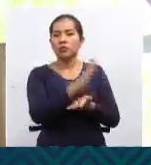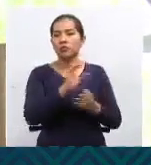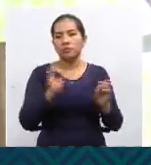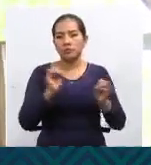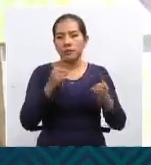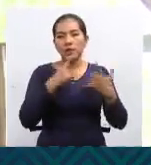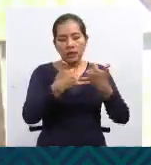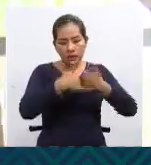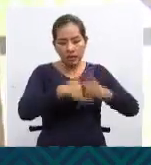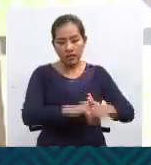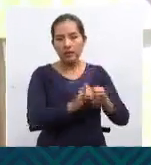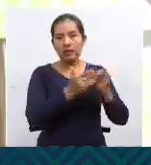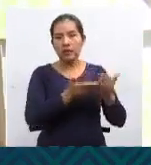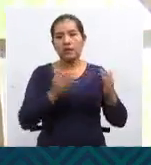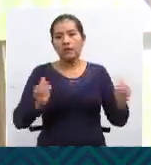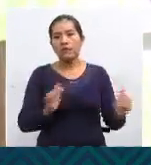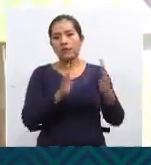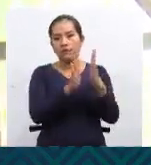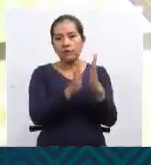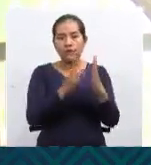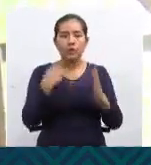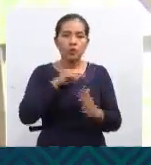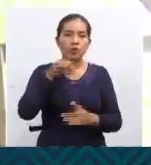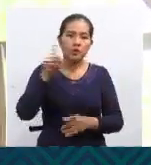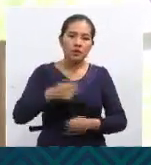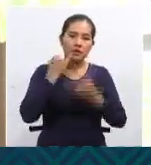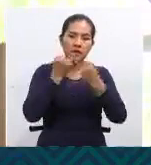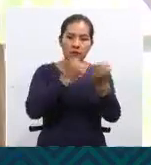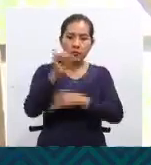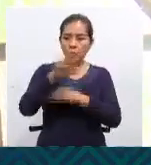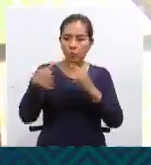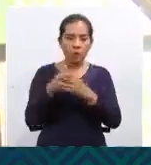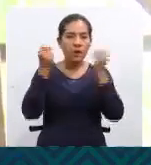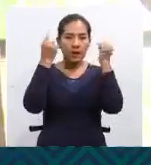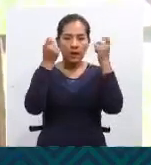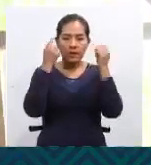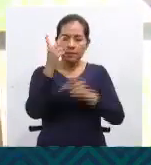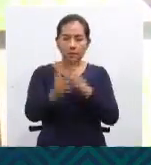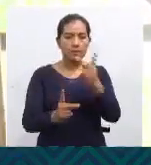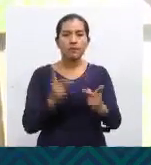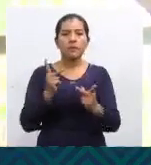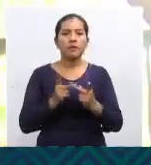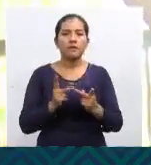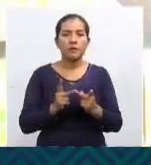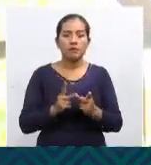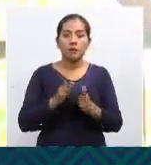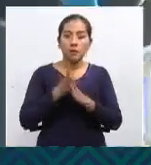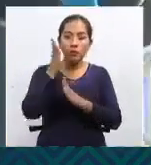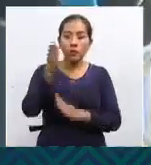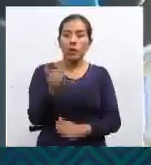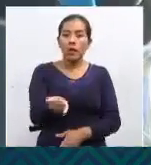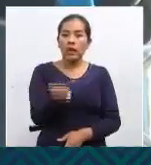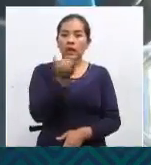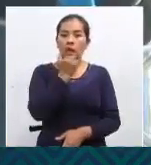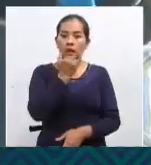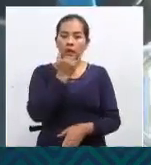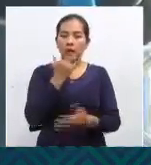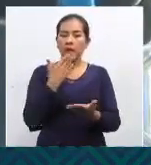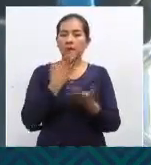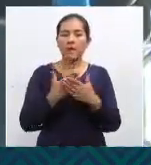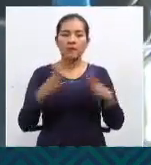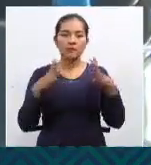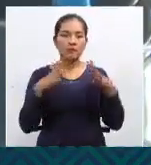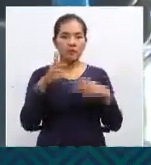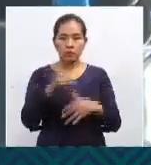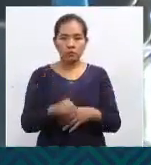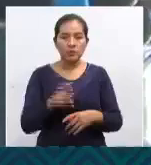frente. Y eso tenemos que conocerlo y entenderlo perfectamente para no equivocarnos en los siguientes